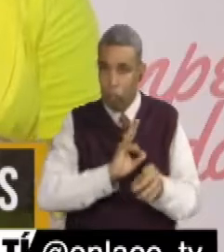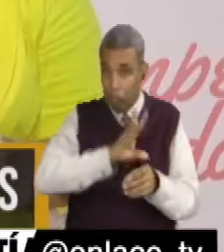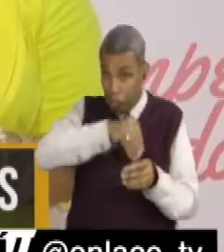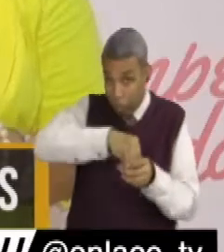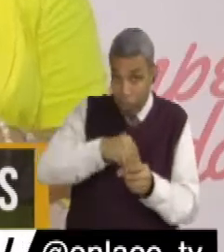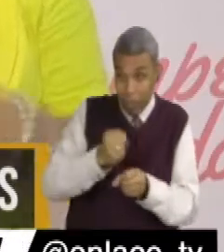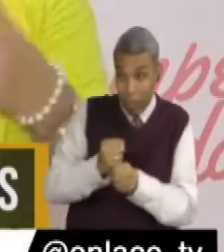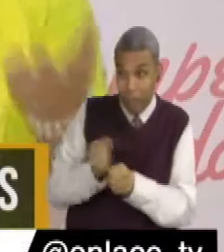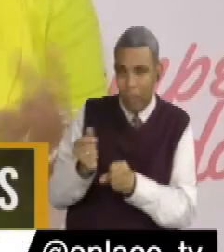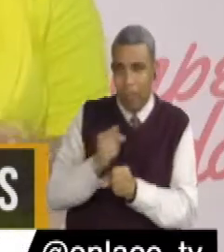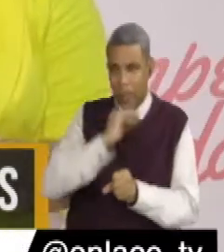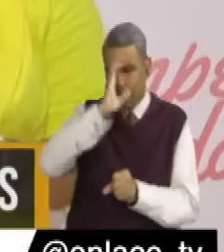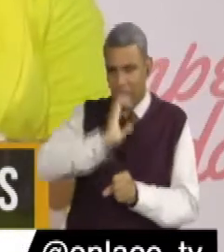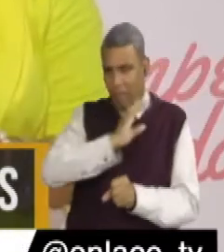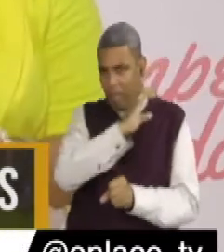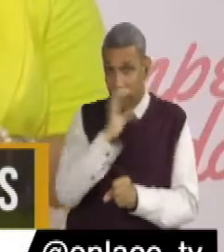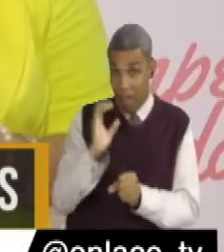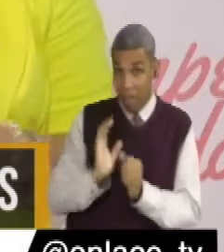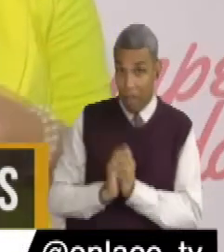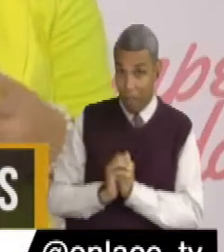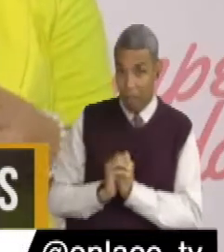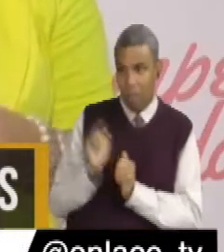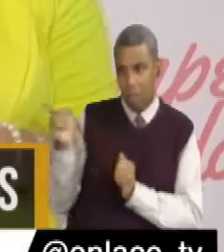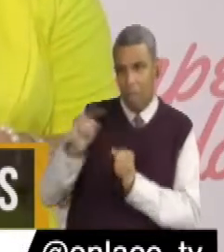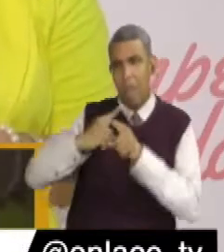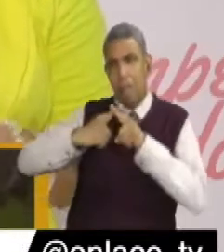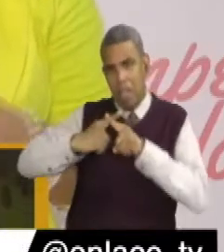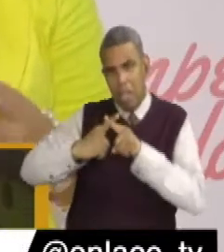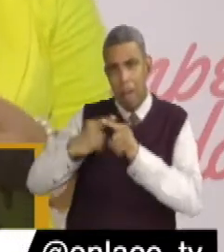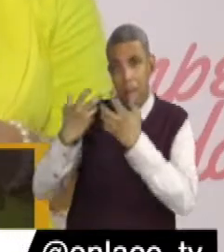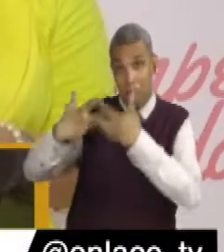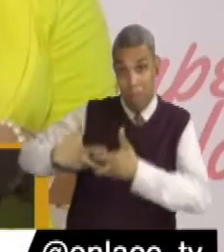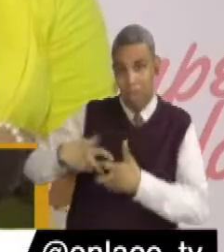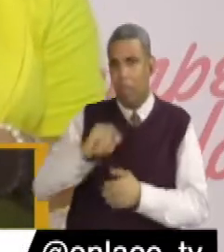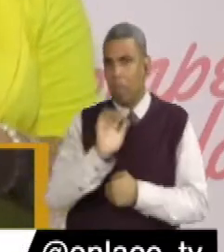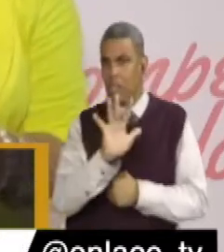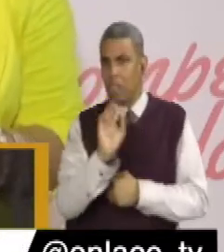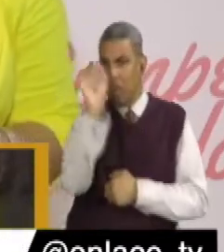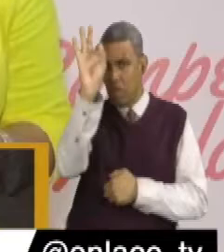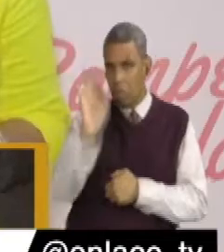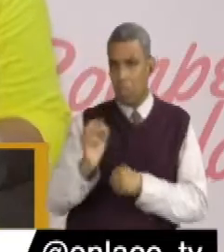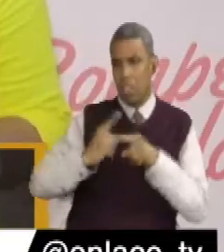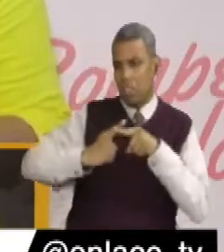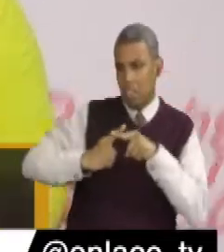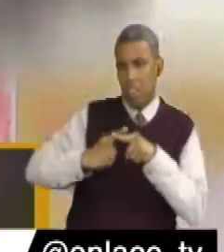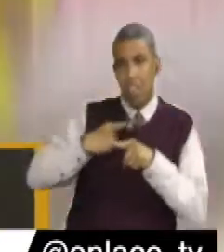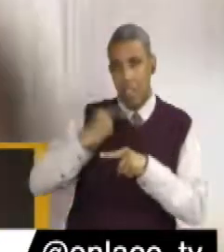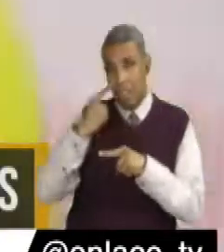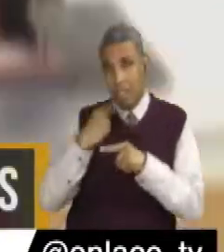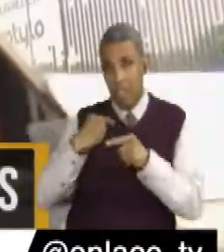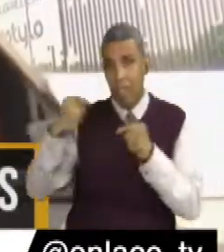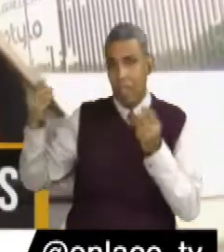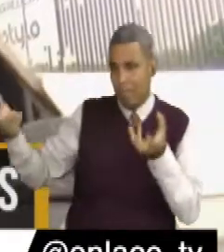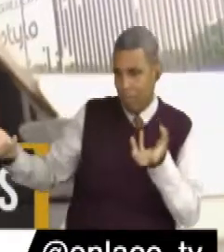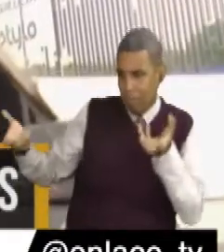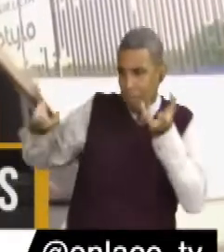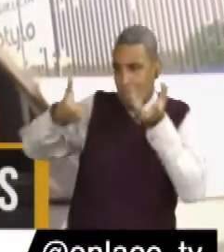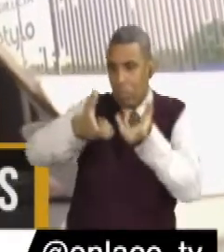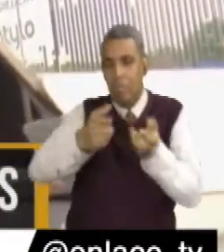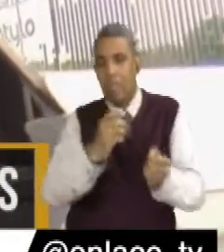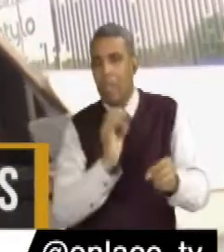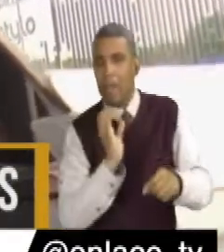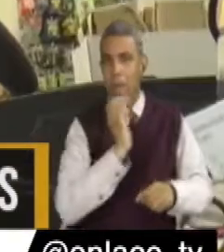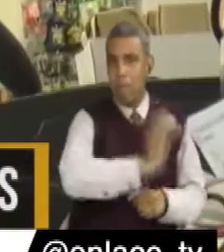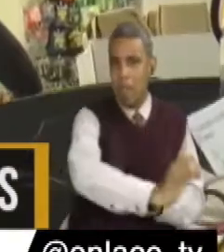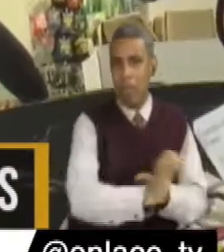pagará Cafaba a través del Ministerio de Trabajo, enmarcado en el programa 40.000 primeros empleos. Al finalizar los 12 meses,